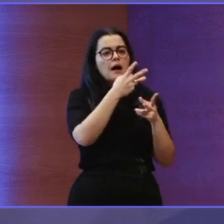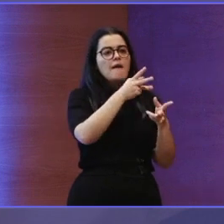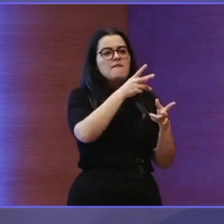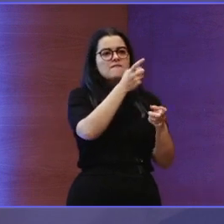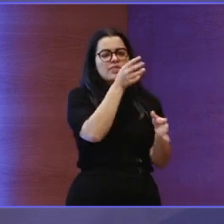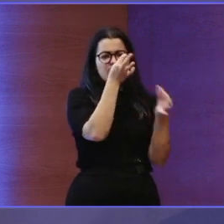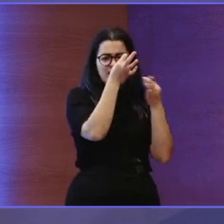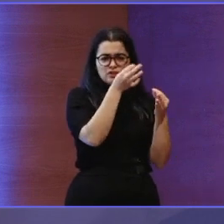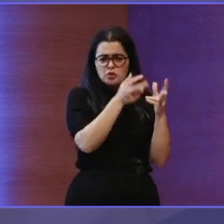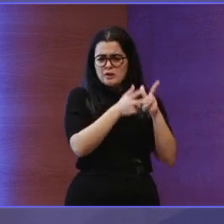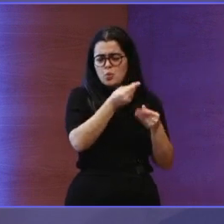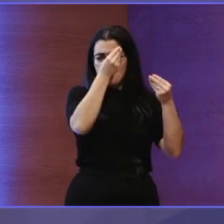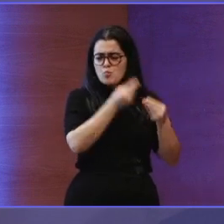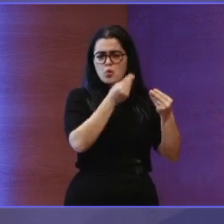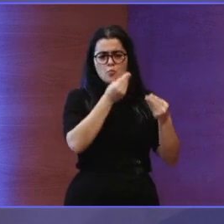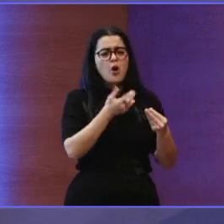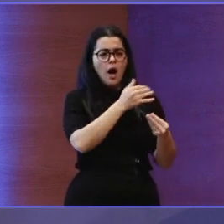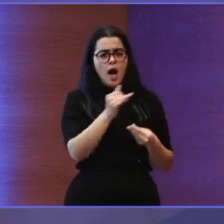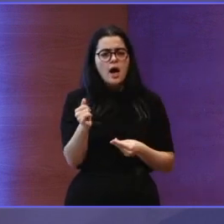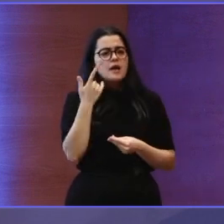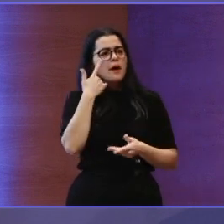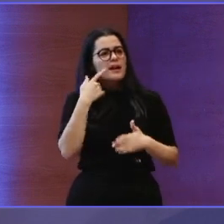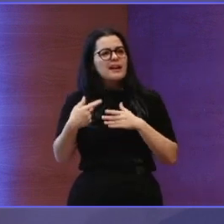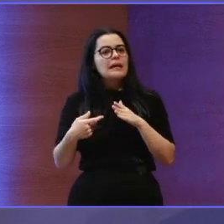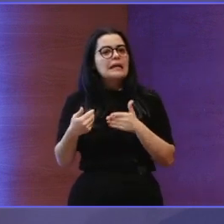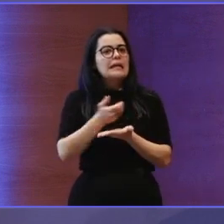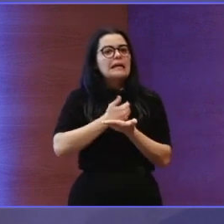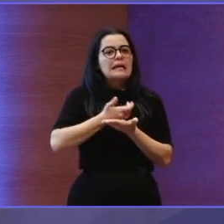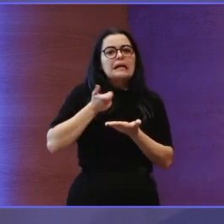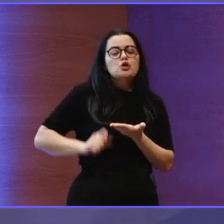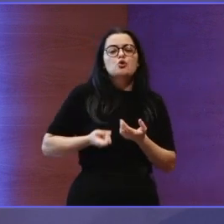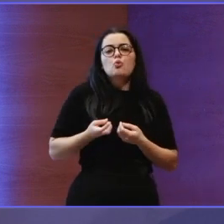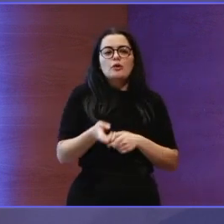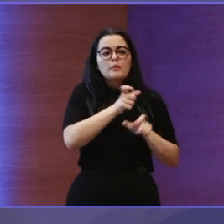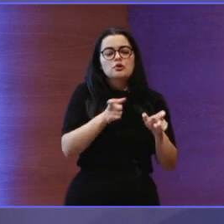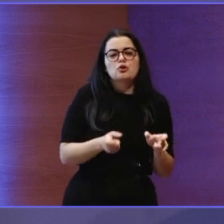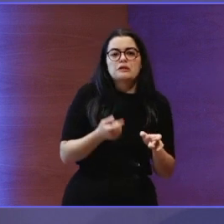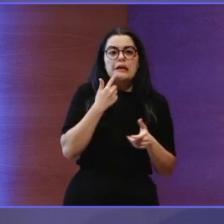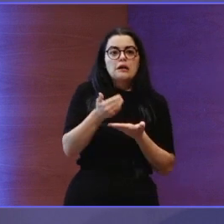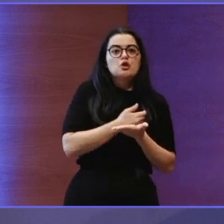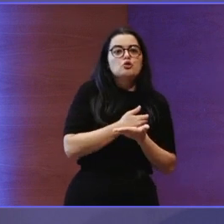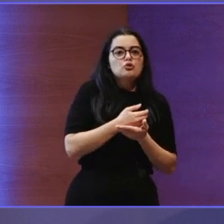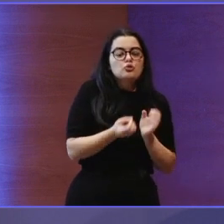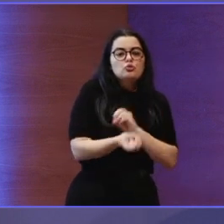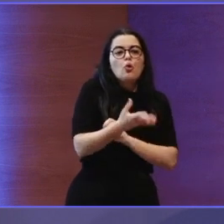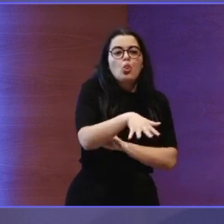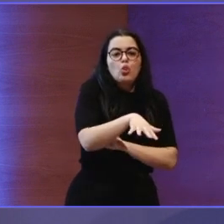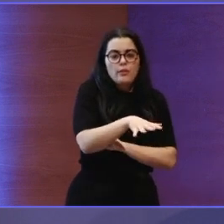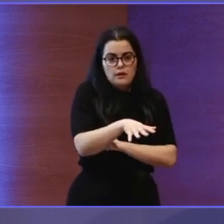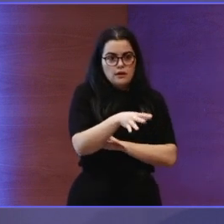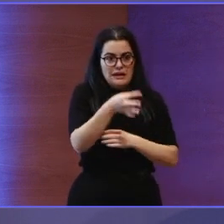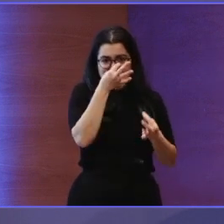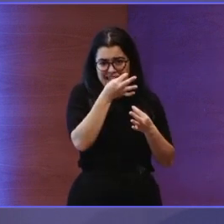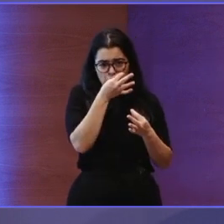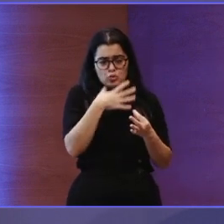excepcionales sobre qué ingresos tienen las personas y de dónde vienen esos ingresos y los usamos poquísimo cuando nos podrían dar información